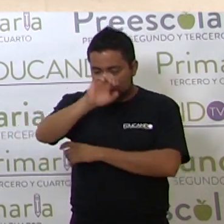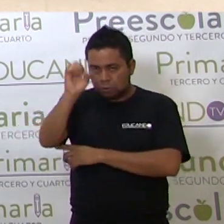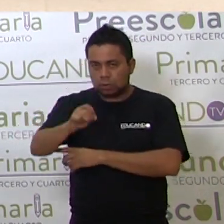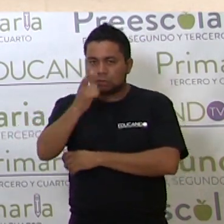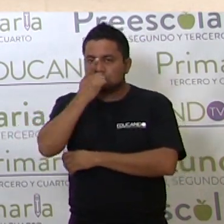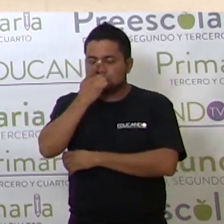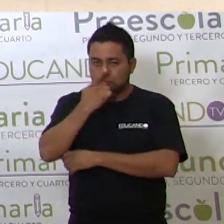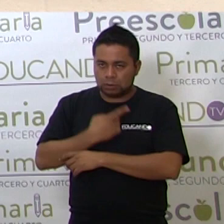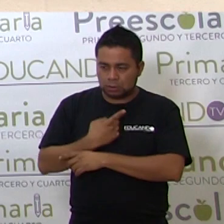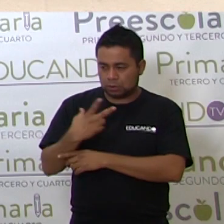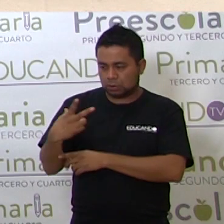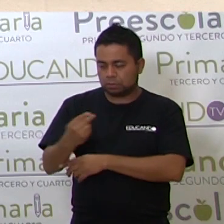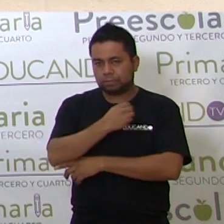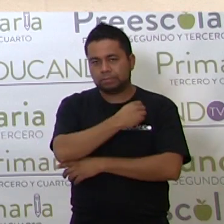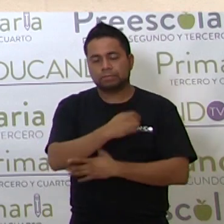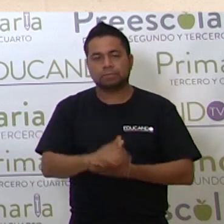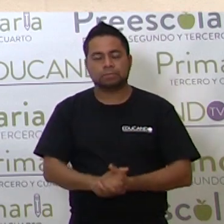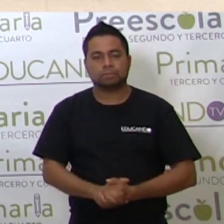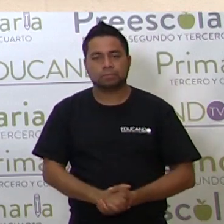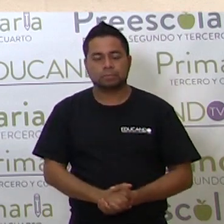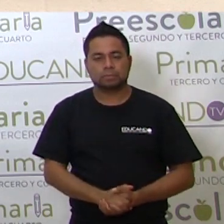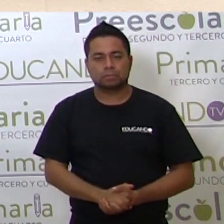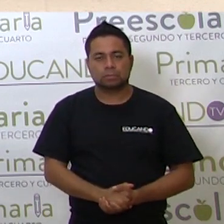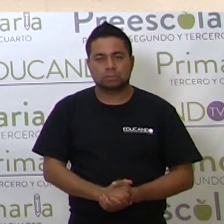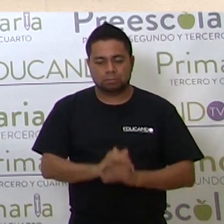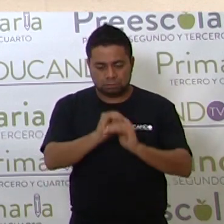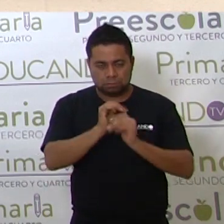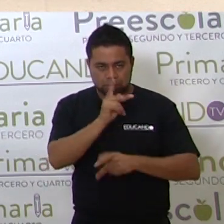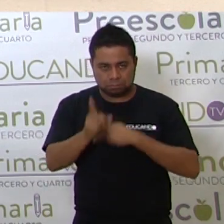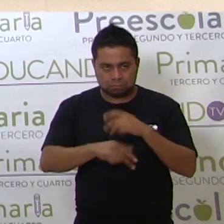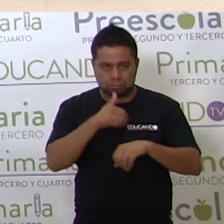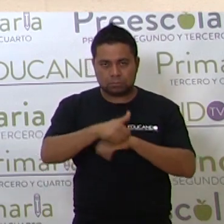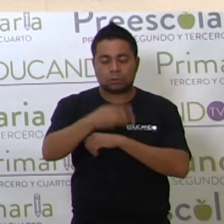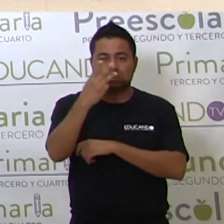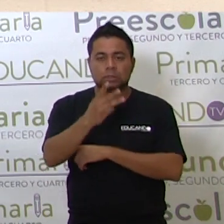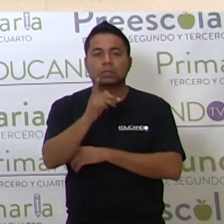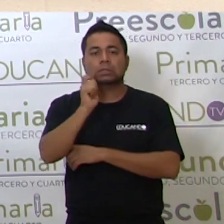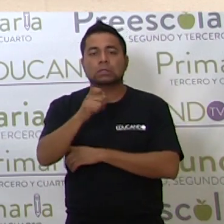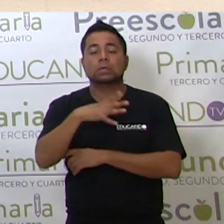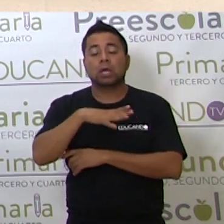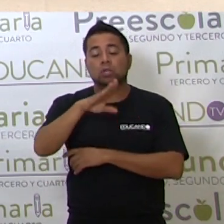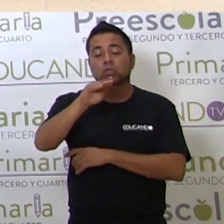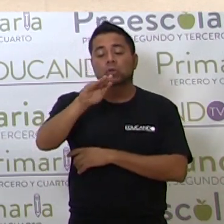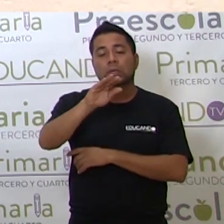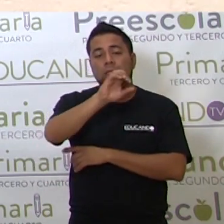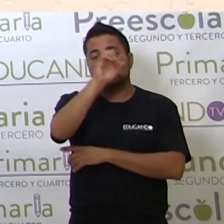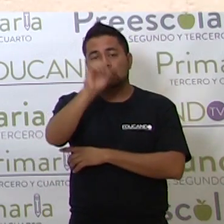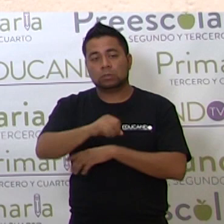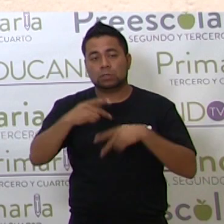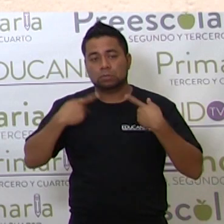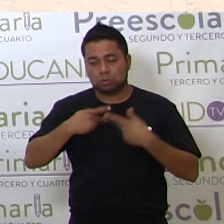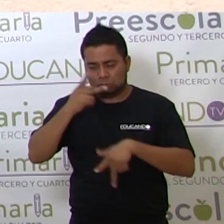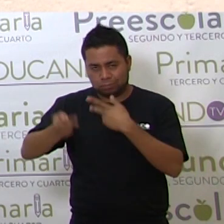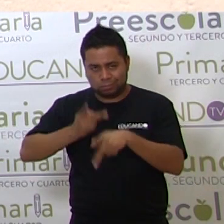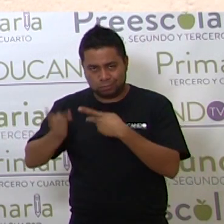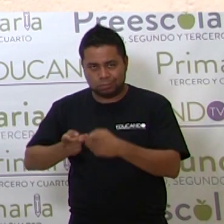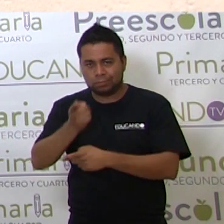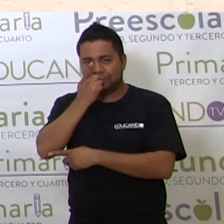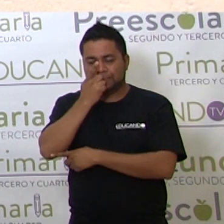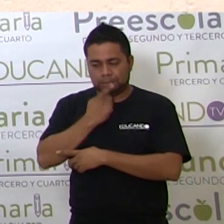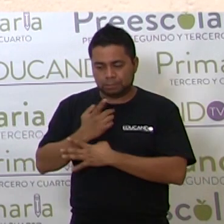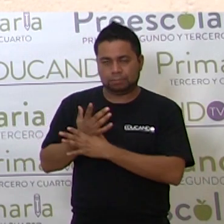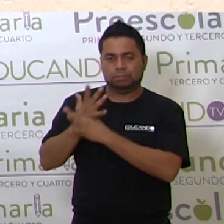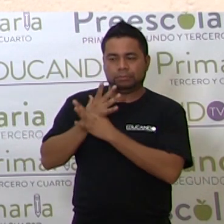ciento nos menciona que no en la pregunta 3 vemos que el 90% de los encuestados dicen